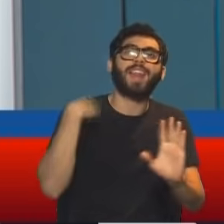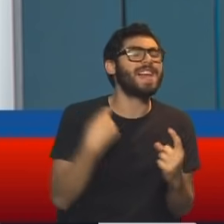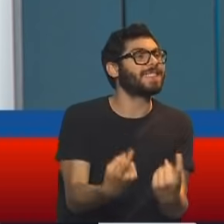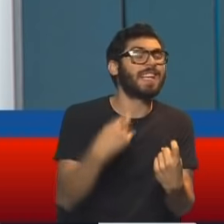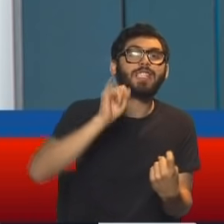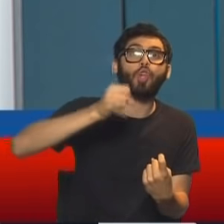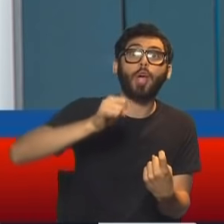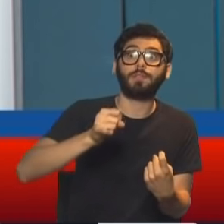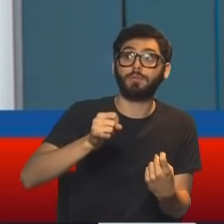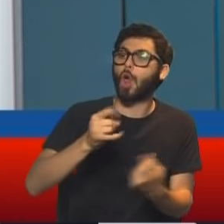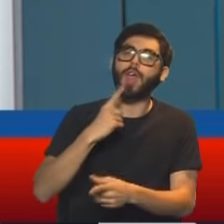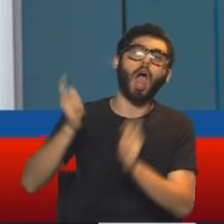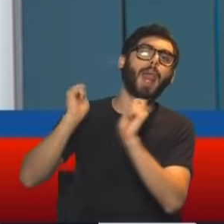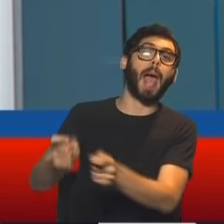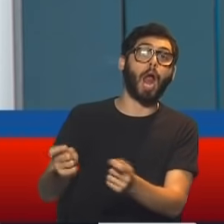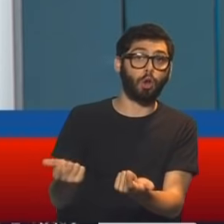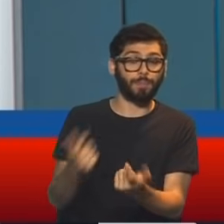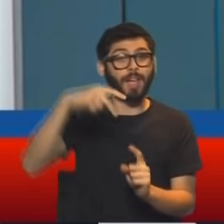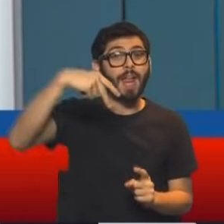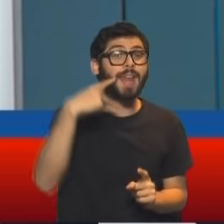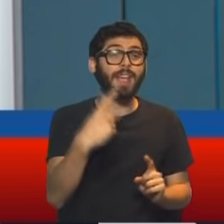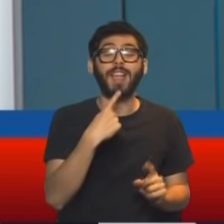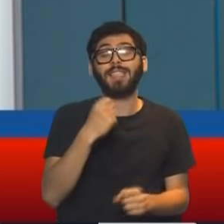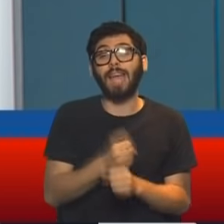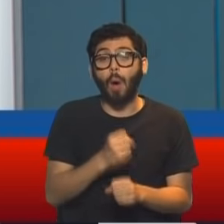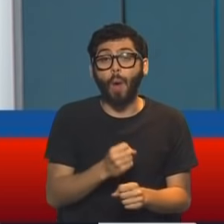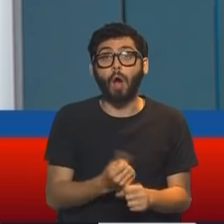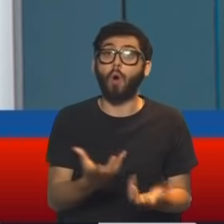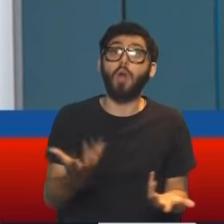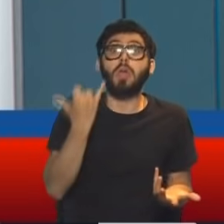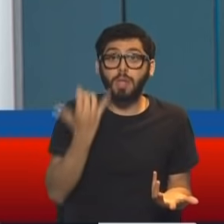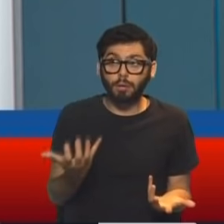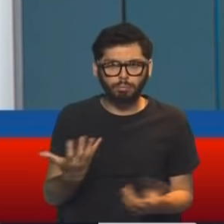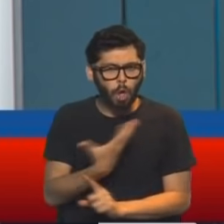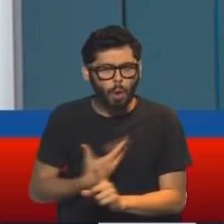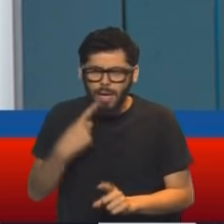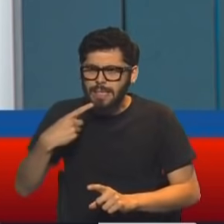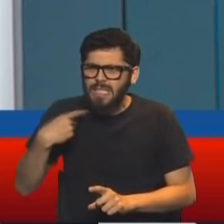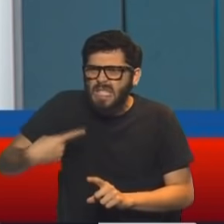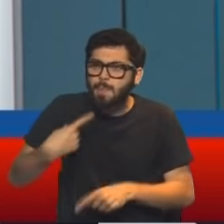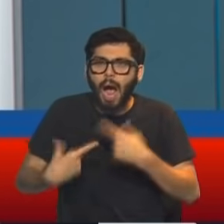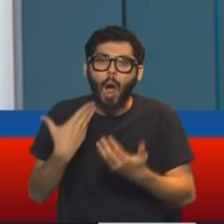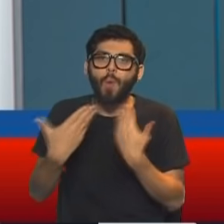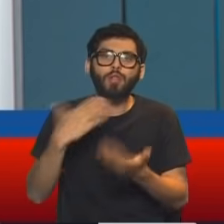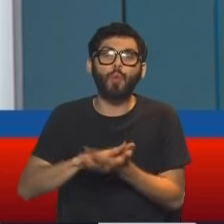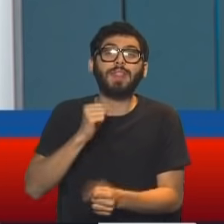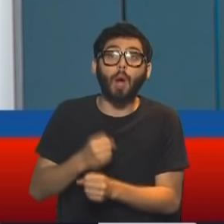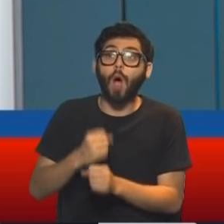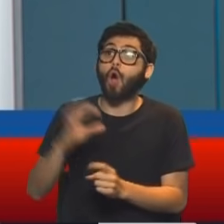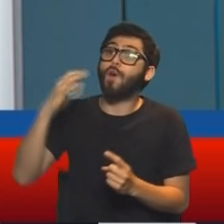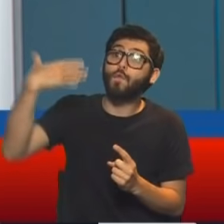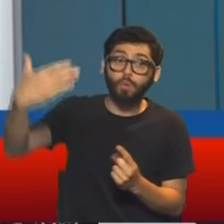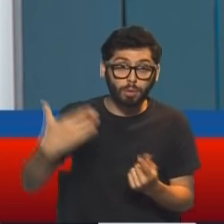regalo. Nick habla del trabajo. El gobierno habla todo el tiempo del trabajo. Dice que no habla del trabajo del futuro, habla todo el tiempo